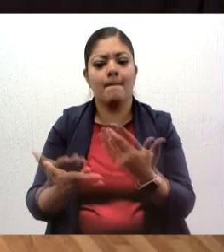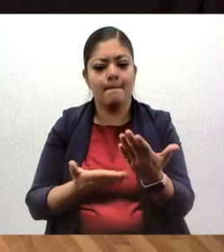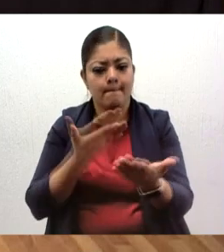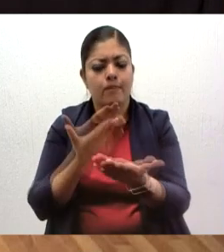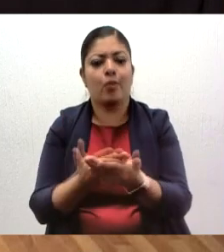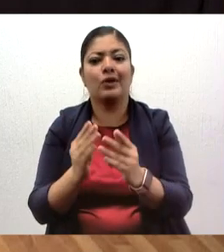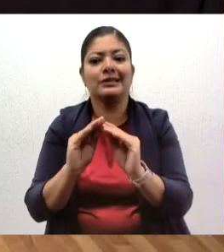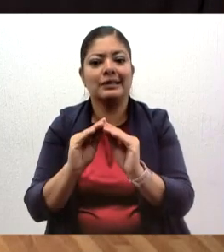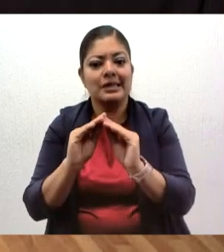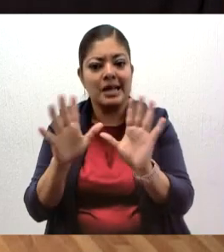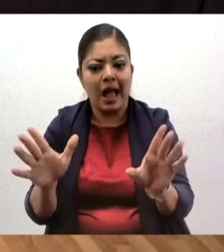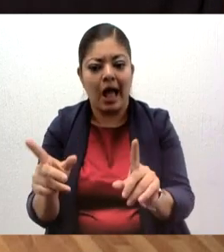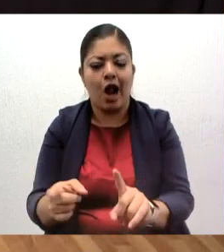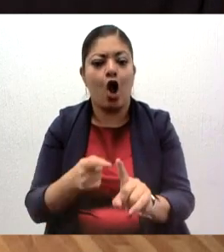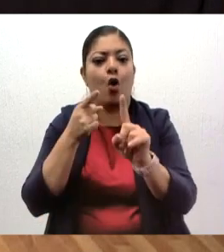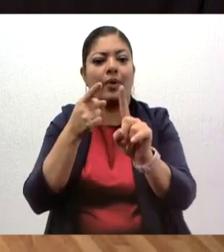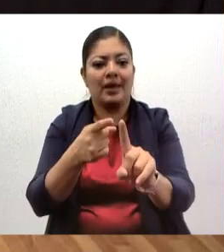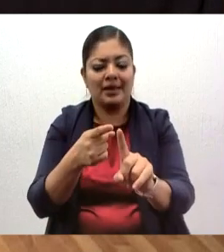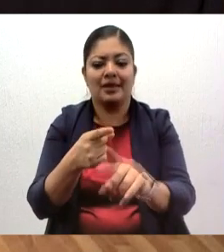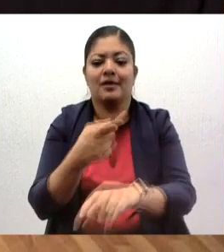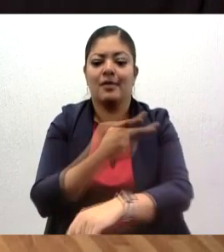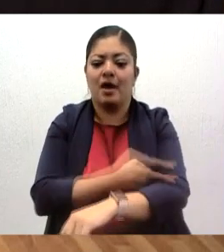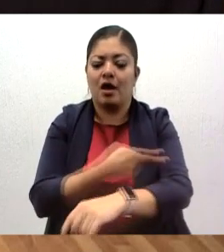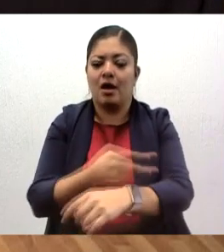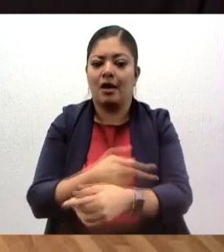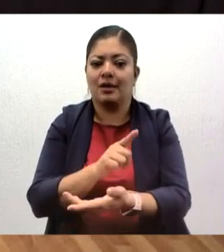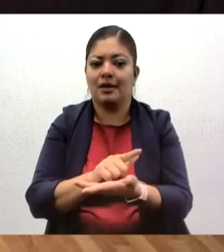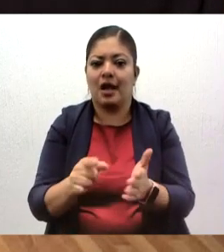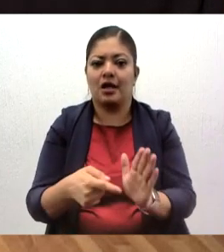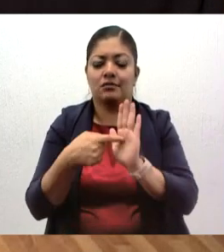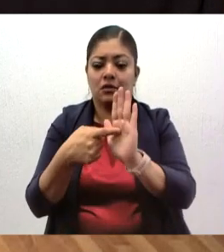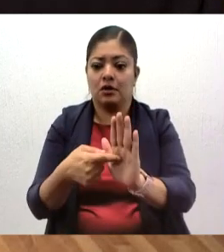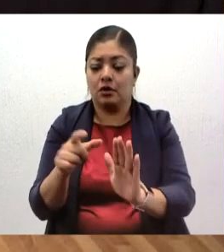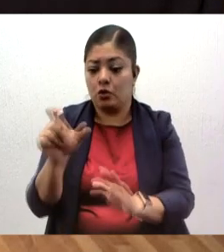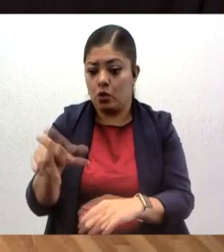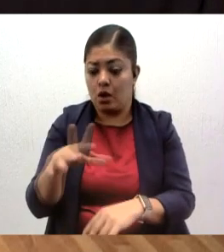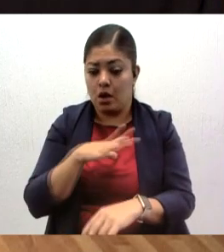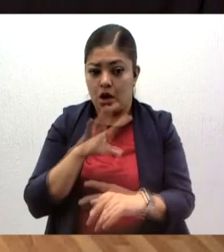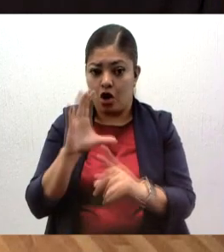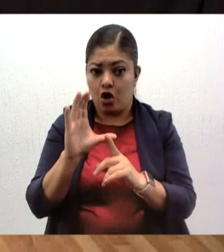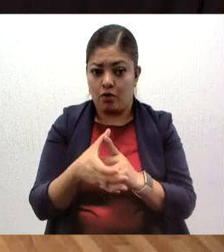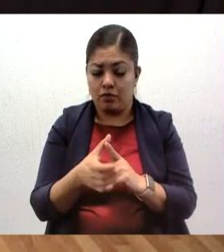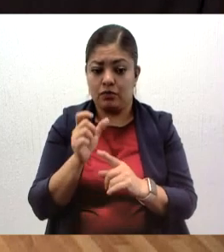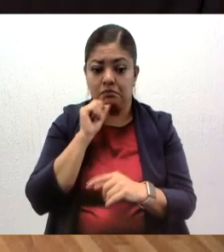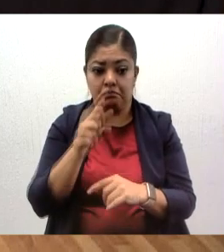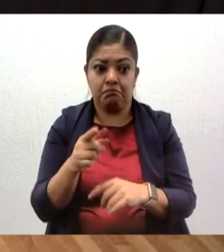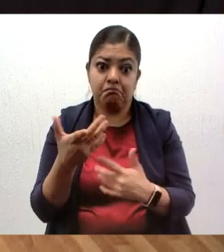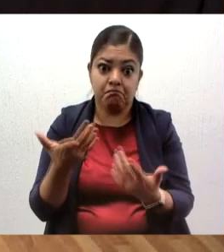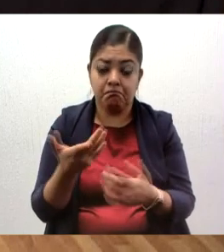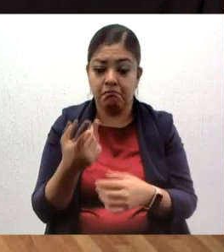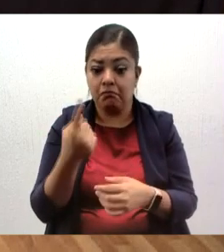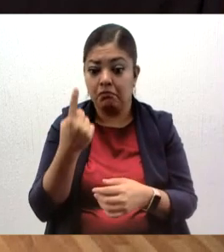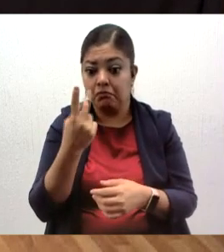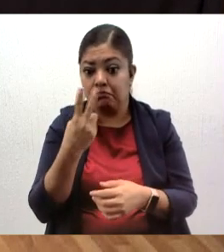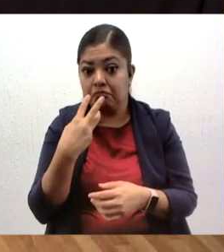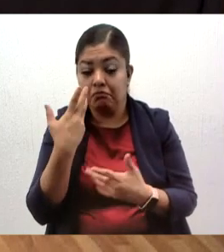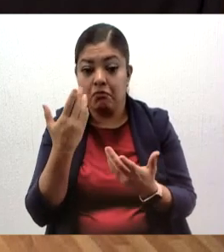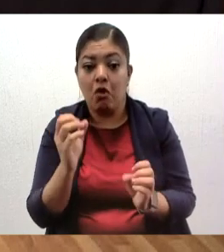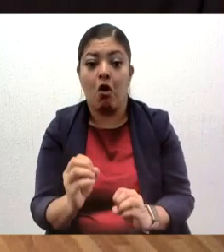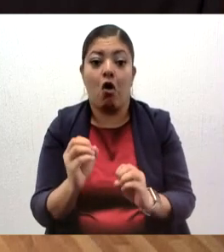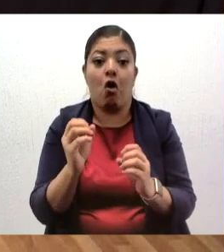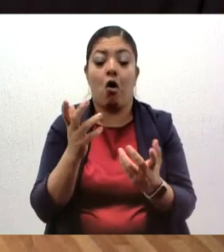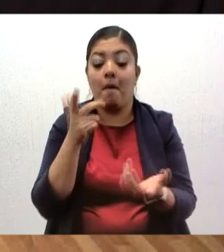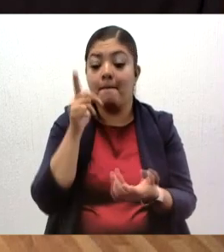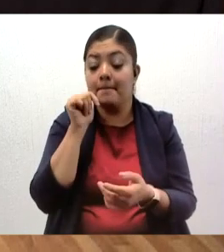objetivos muy transparentes y ya estando en la comisión que seguramente unas horas o al siguiente día de mañana nos